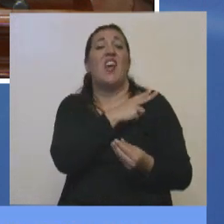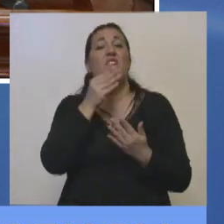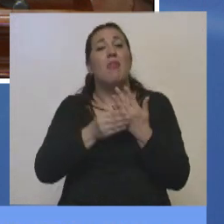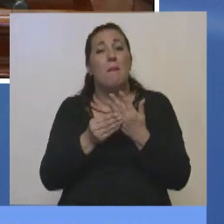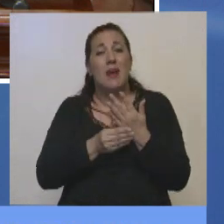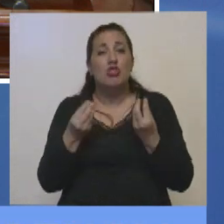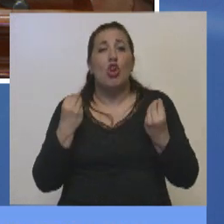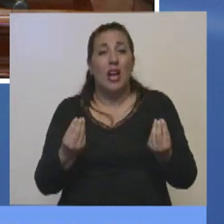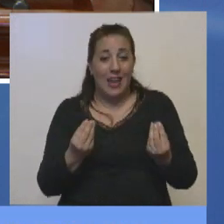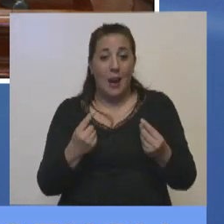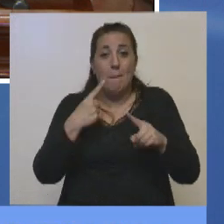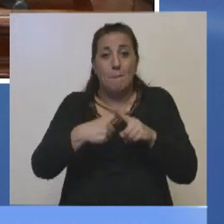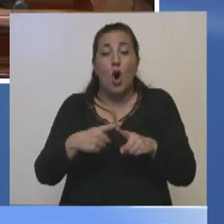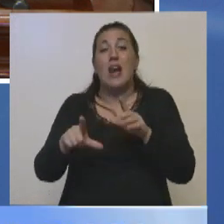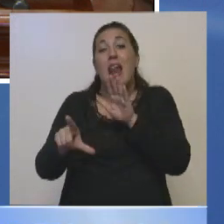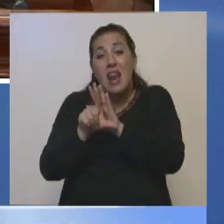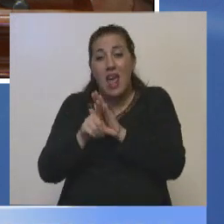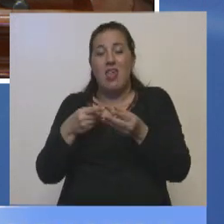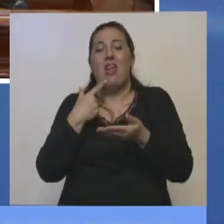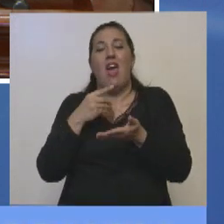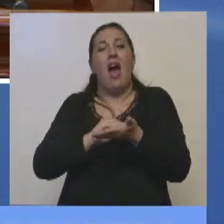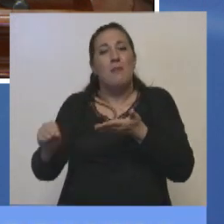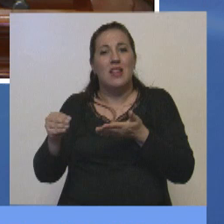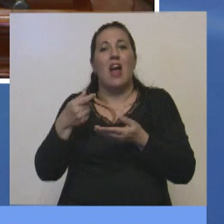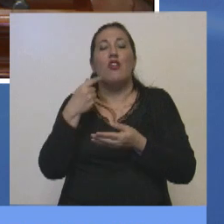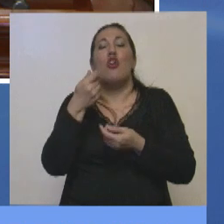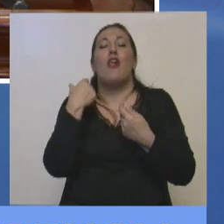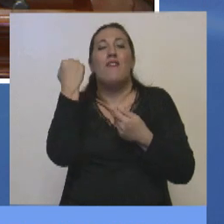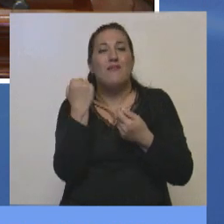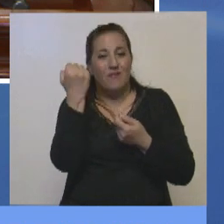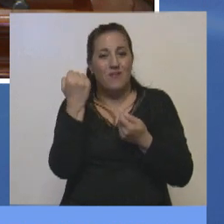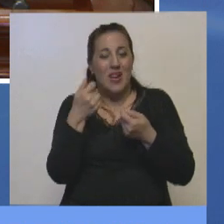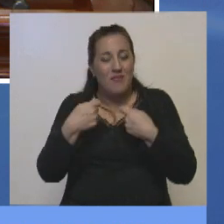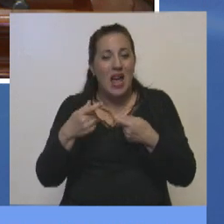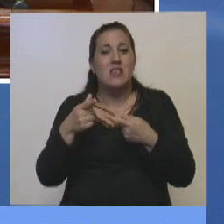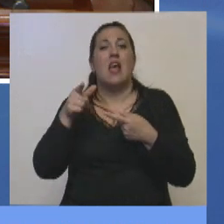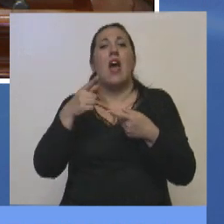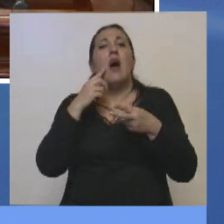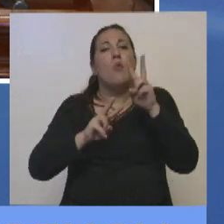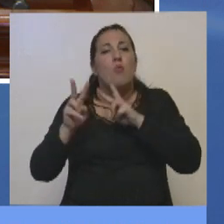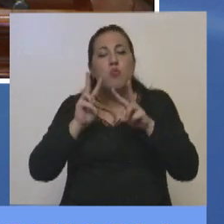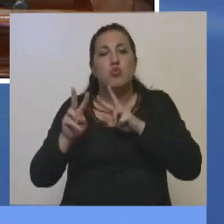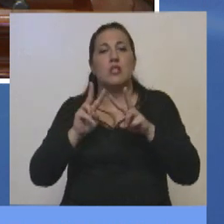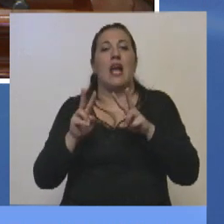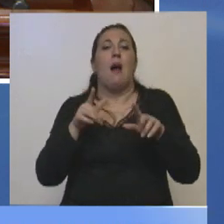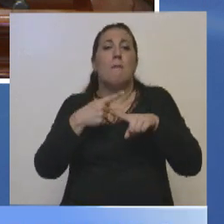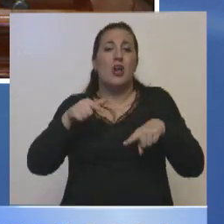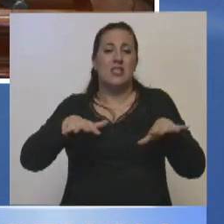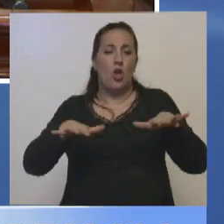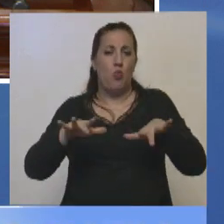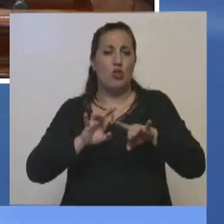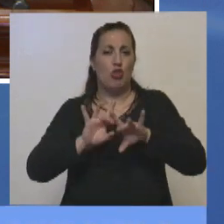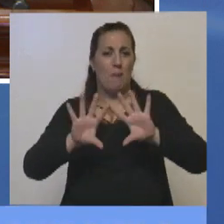en virtud de la ley de administración financiera que prevee la situación de aumentar las partidas en situaciones de pandemia